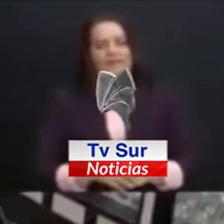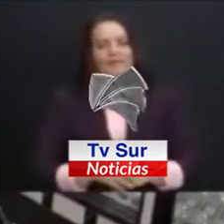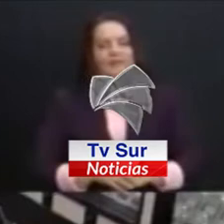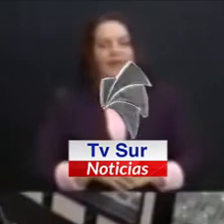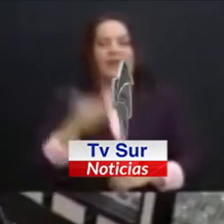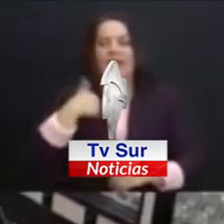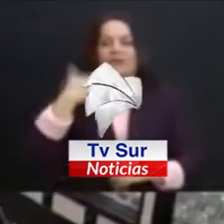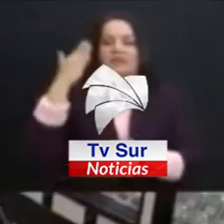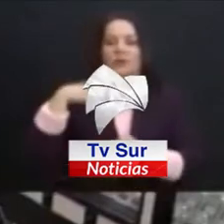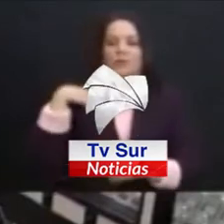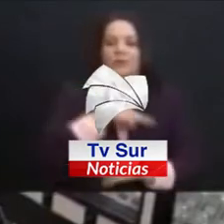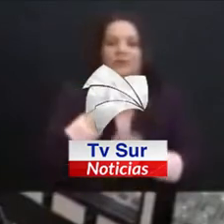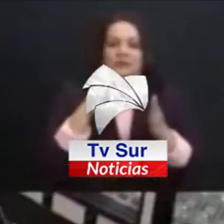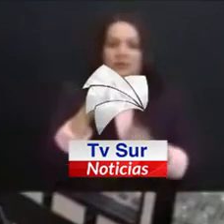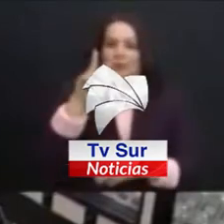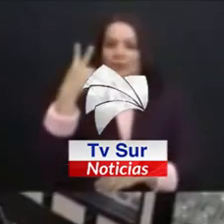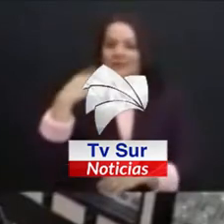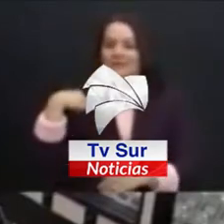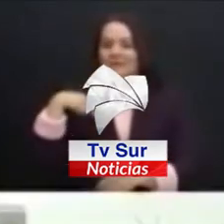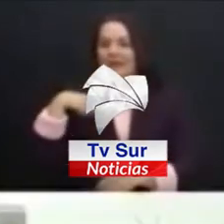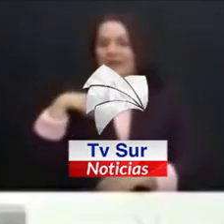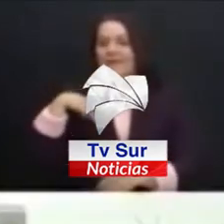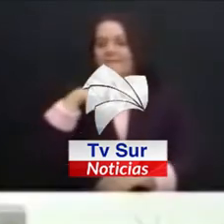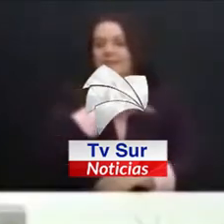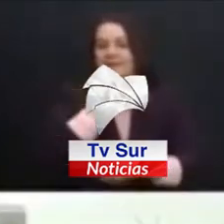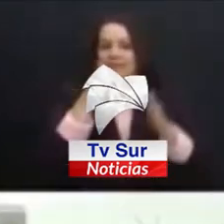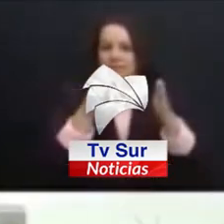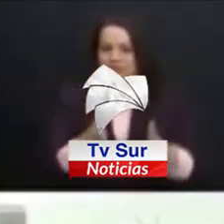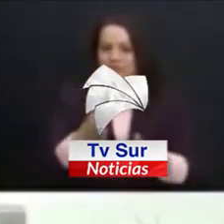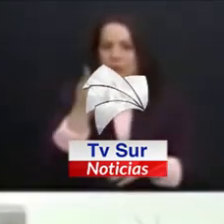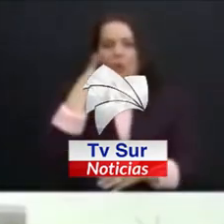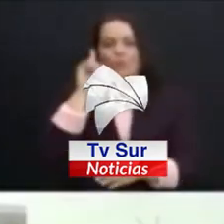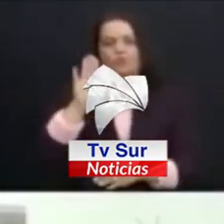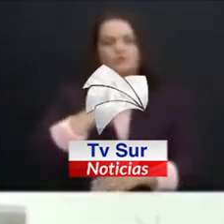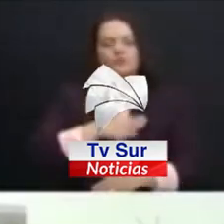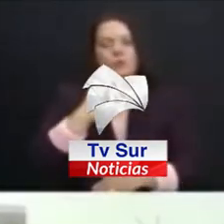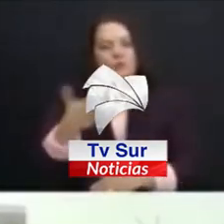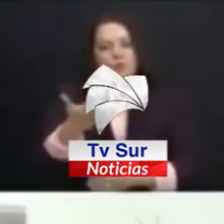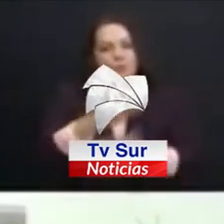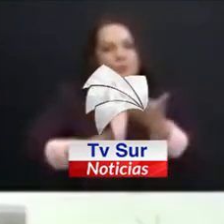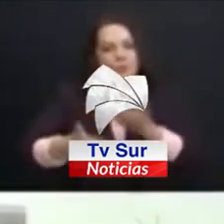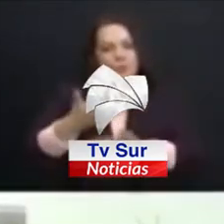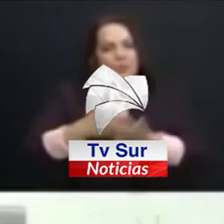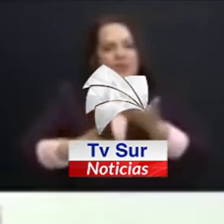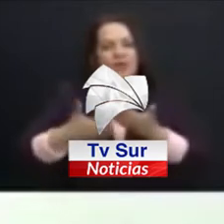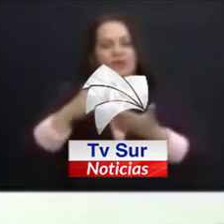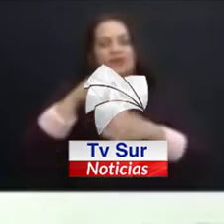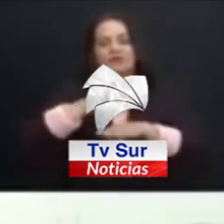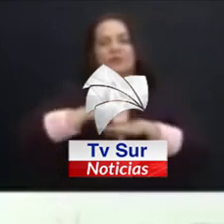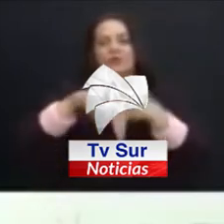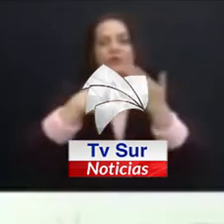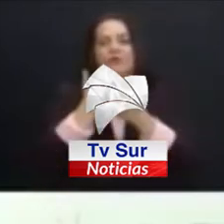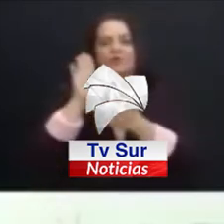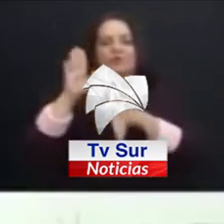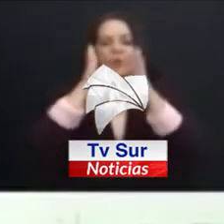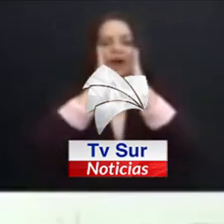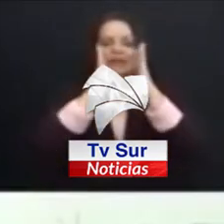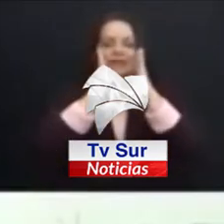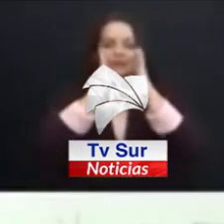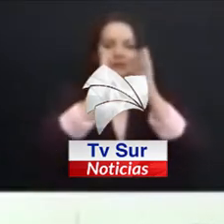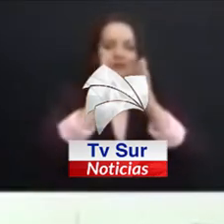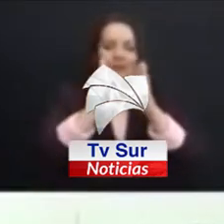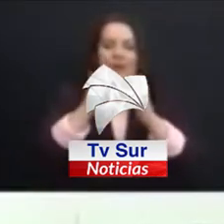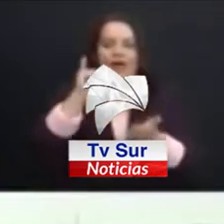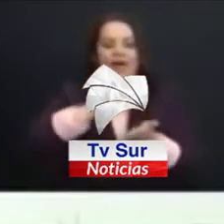señor ministro y al señor viceministro por su disposición, por su colaboración, pero sobre todo por su atención